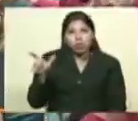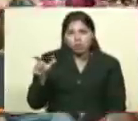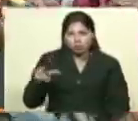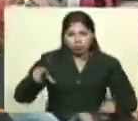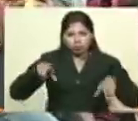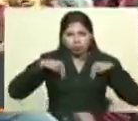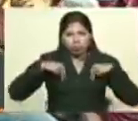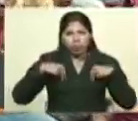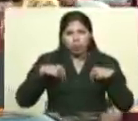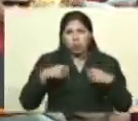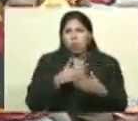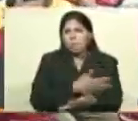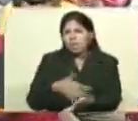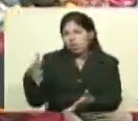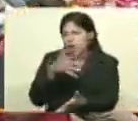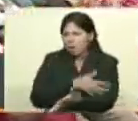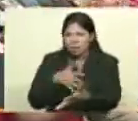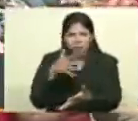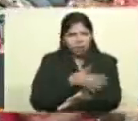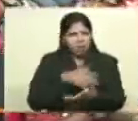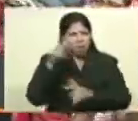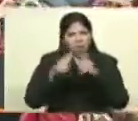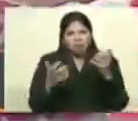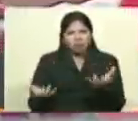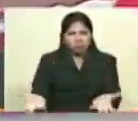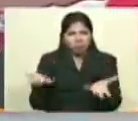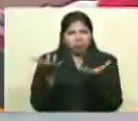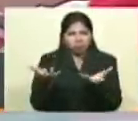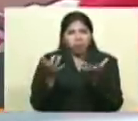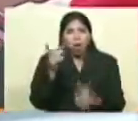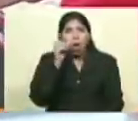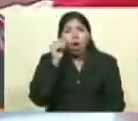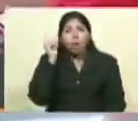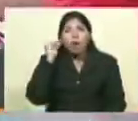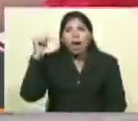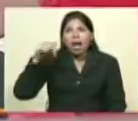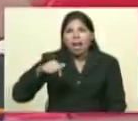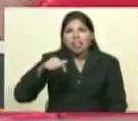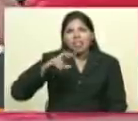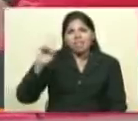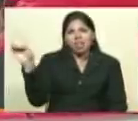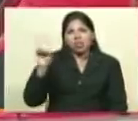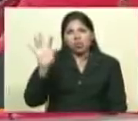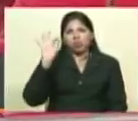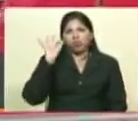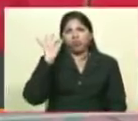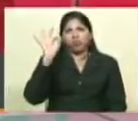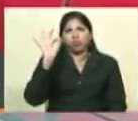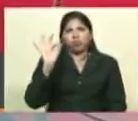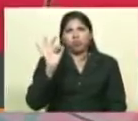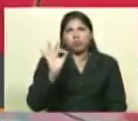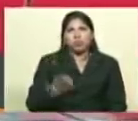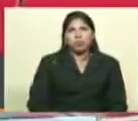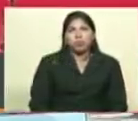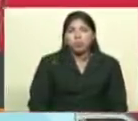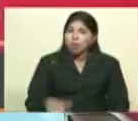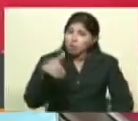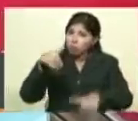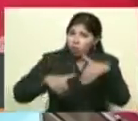Millones y millones de hombres y mujeres de esta tierra buena de Venezuela a votar.